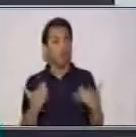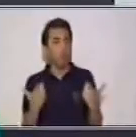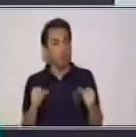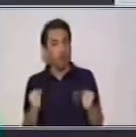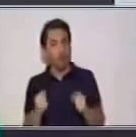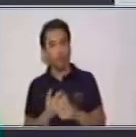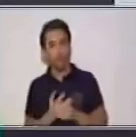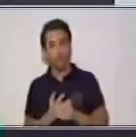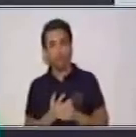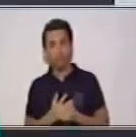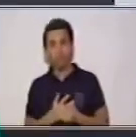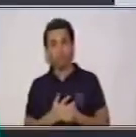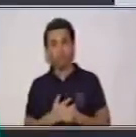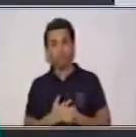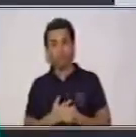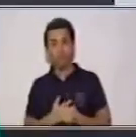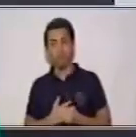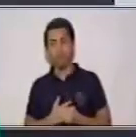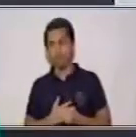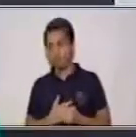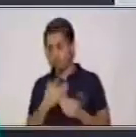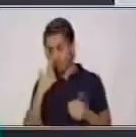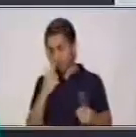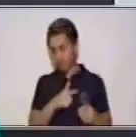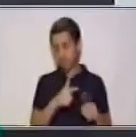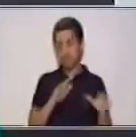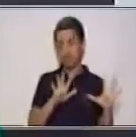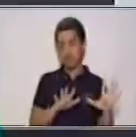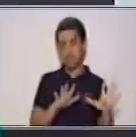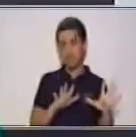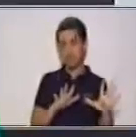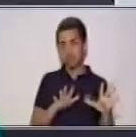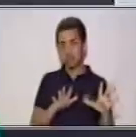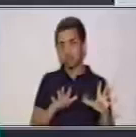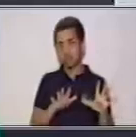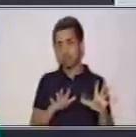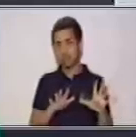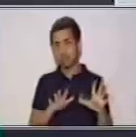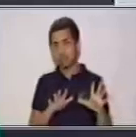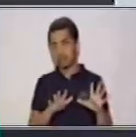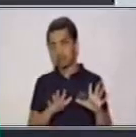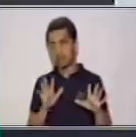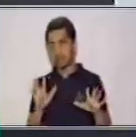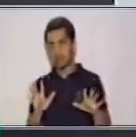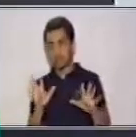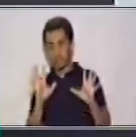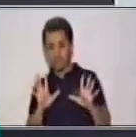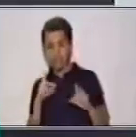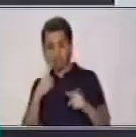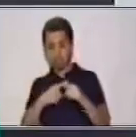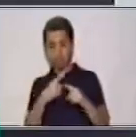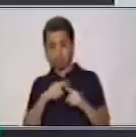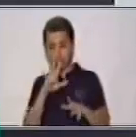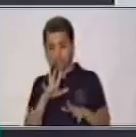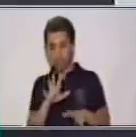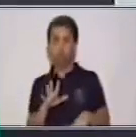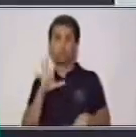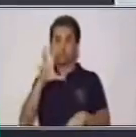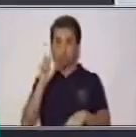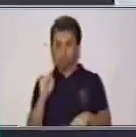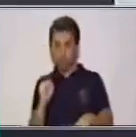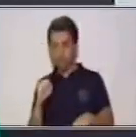5? Consideramos ese 1 que está en las decenas como 10 y nos queda 10 por 5,